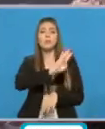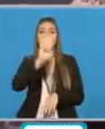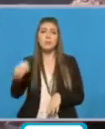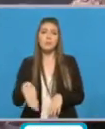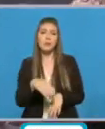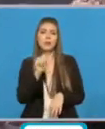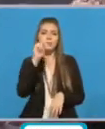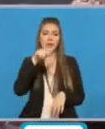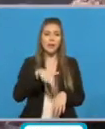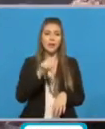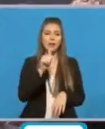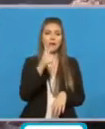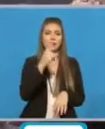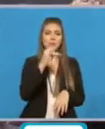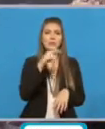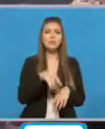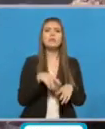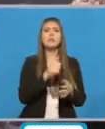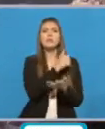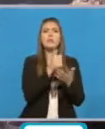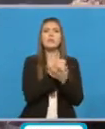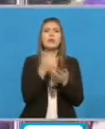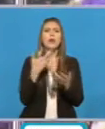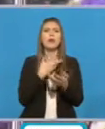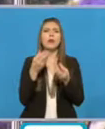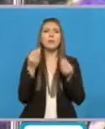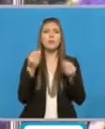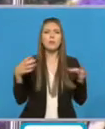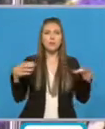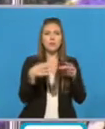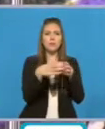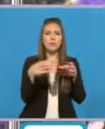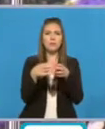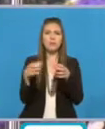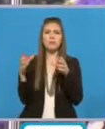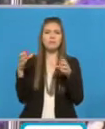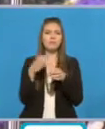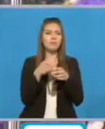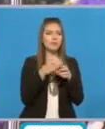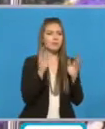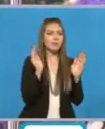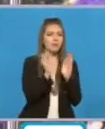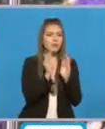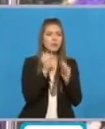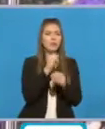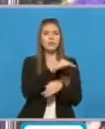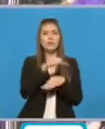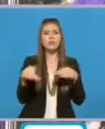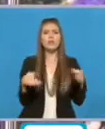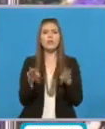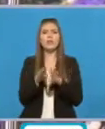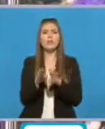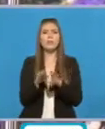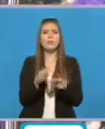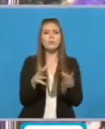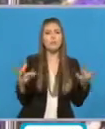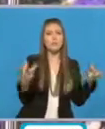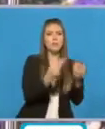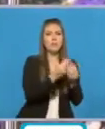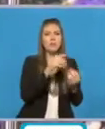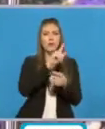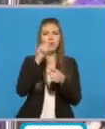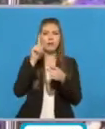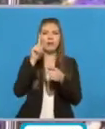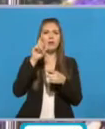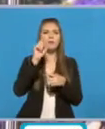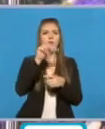se vuelven cosas muy pequeñas, espacios muy pequeños y se ruraliza todo el continente europeo. Pero a